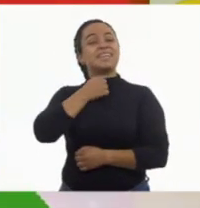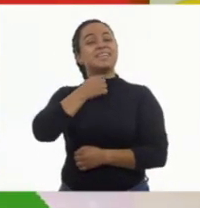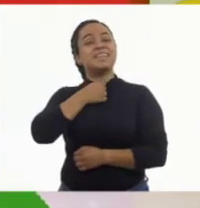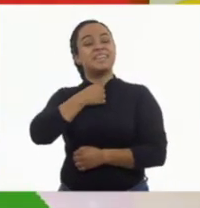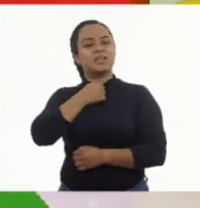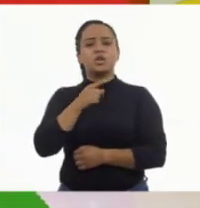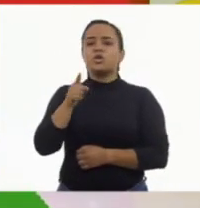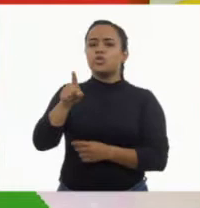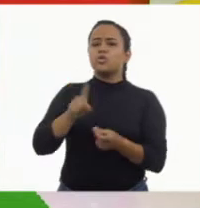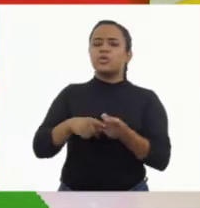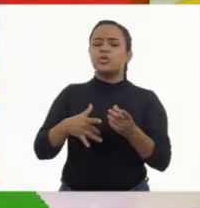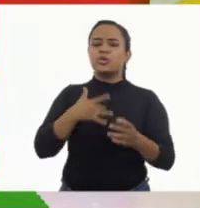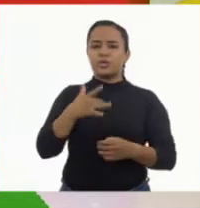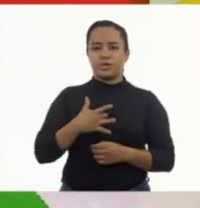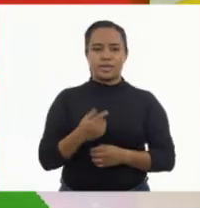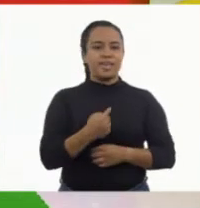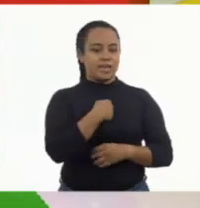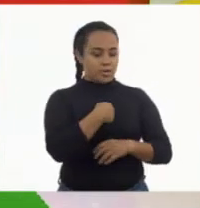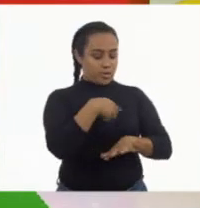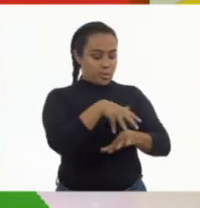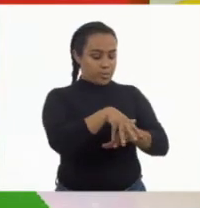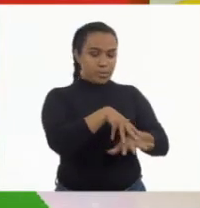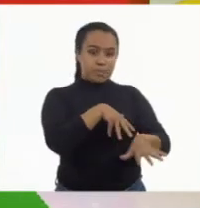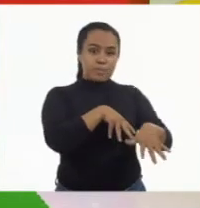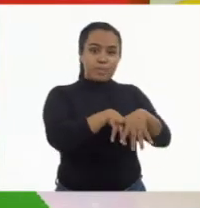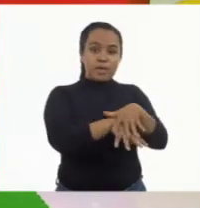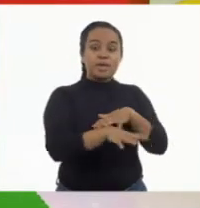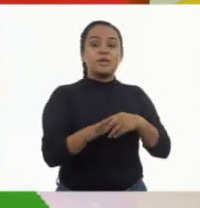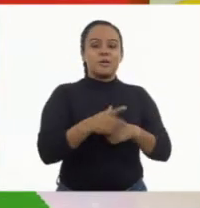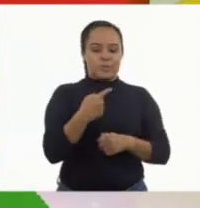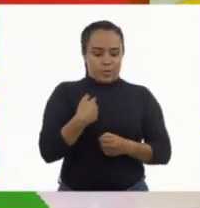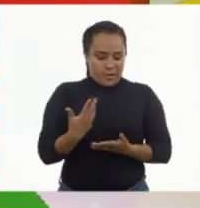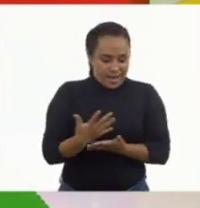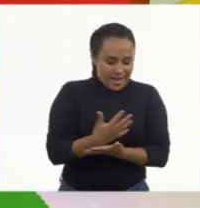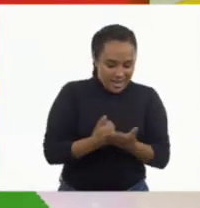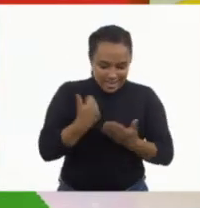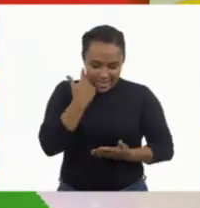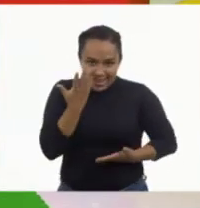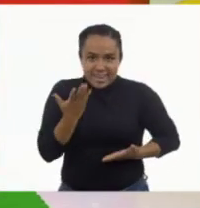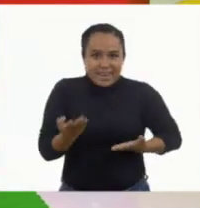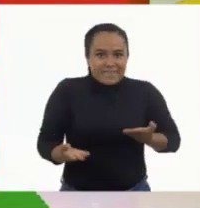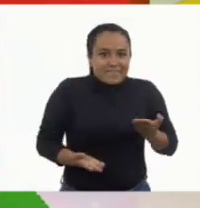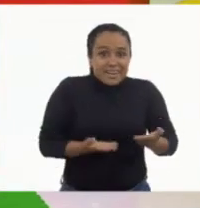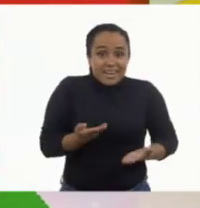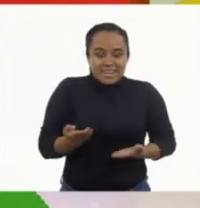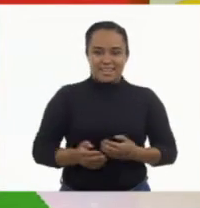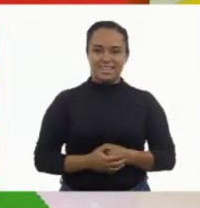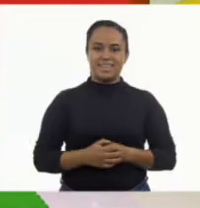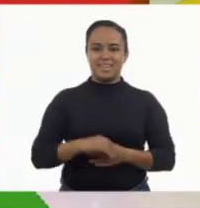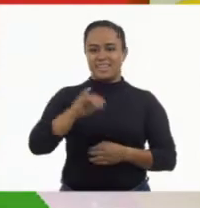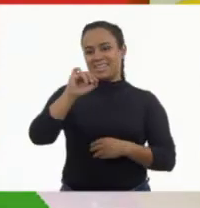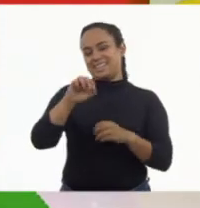sientes la alegría? Yo la siento en los pies porque me dan ganas de bailar. ¡Ay, claro! A ver.